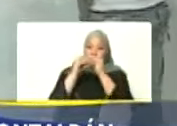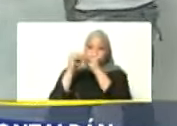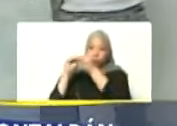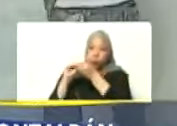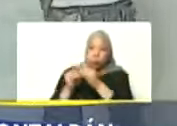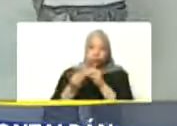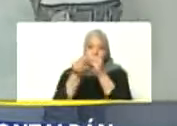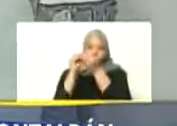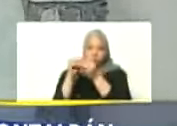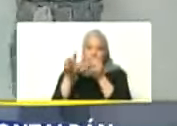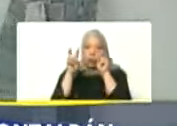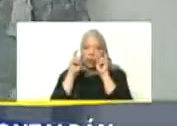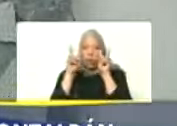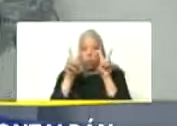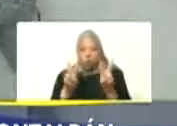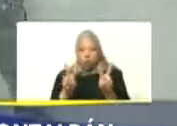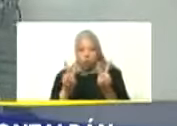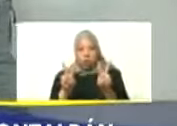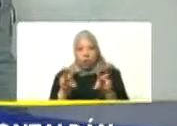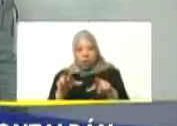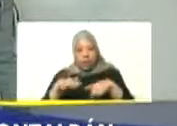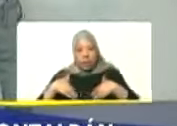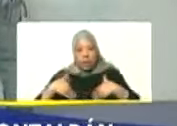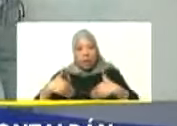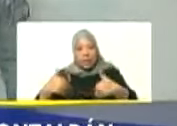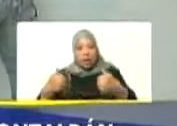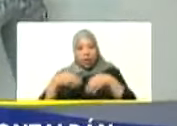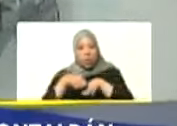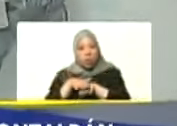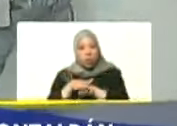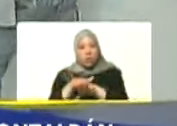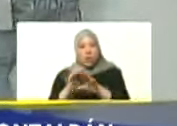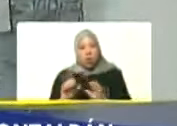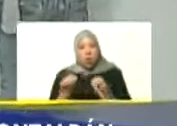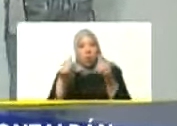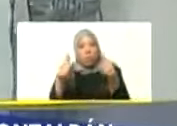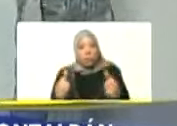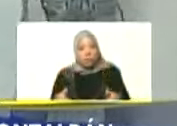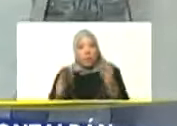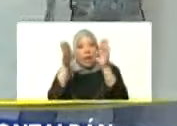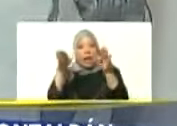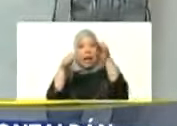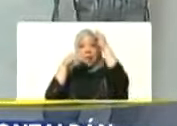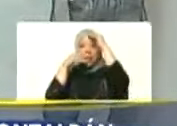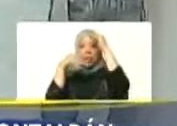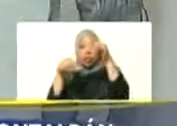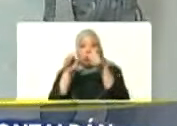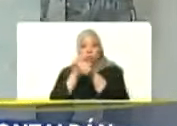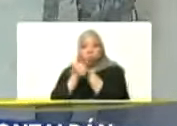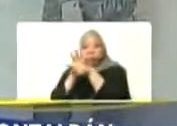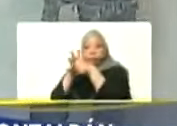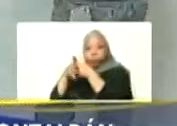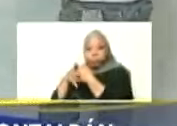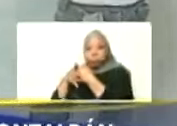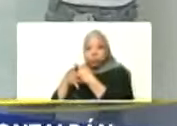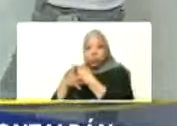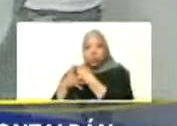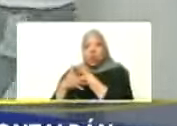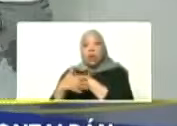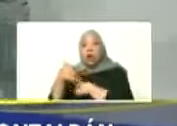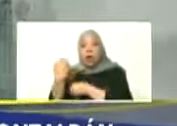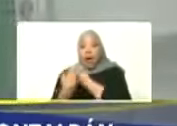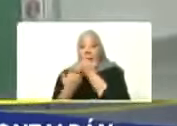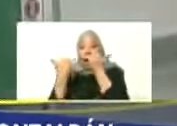este Centro de Salud Integral, que fue un centro centinela para atender los casos del COVID-19, hoy se está